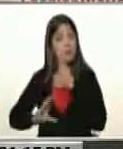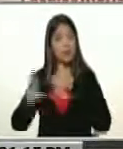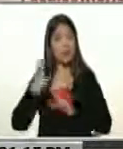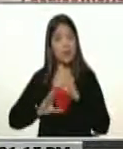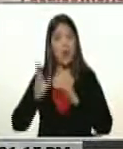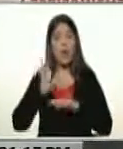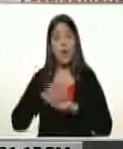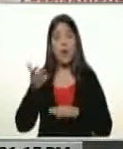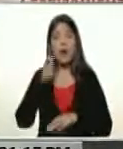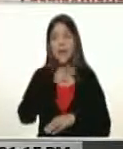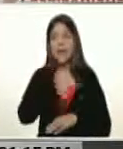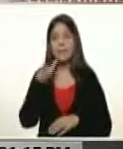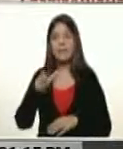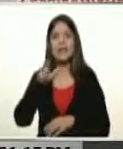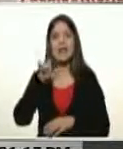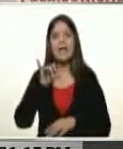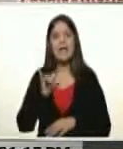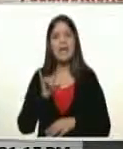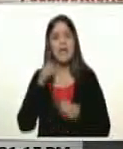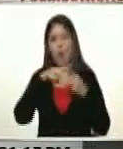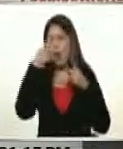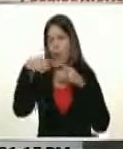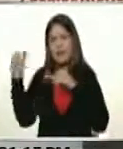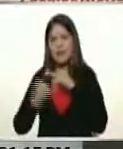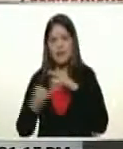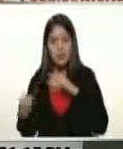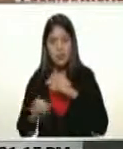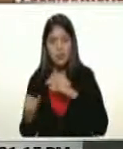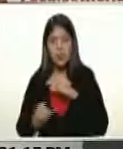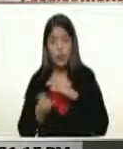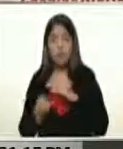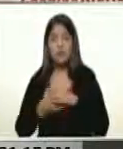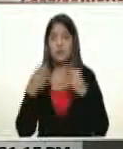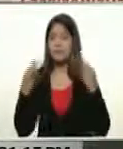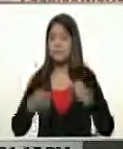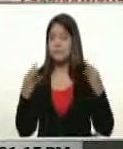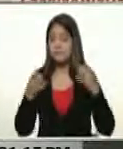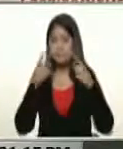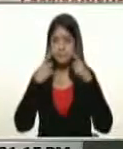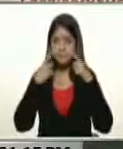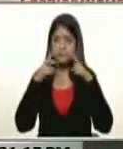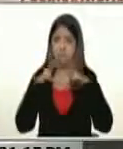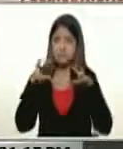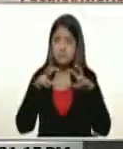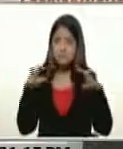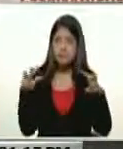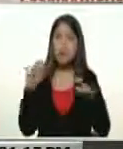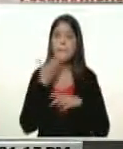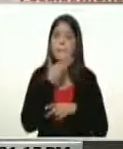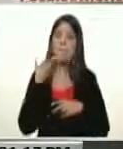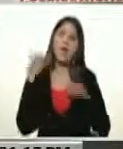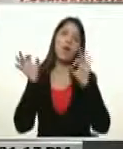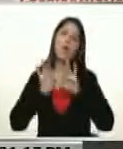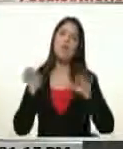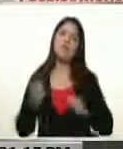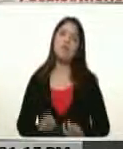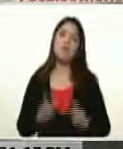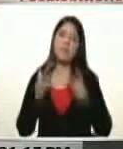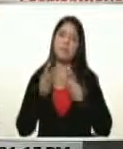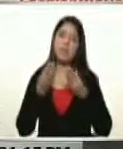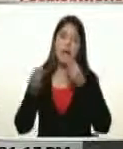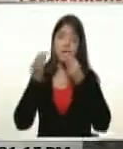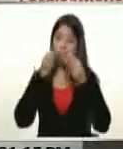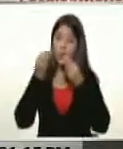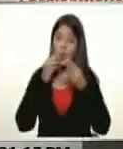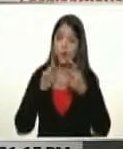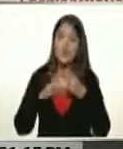los compañeros del IBIC y de otras instituciones que están haciendo estudios para mejorar la calidad de nuestro alimento, de